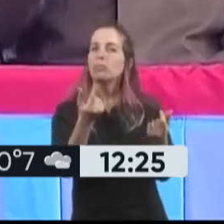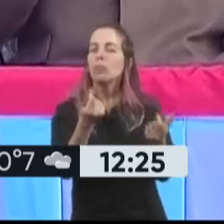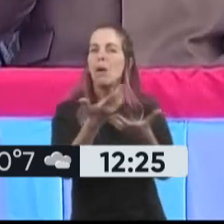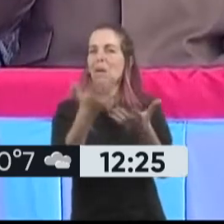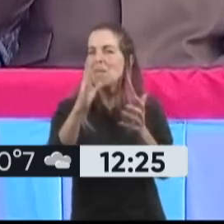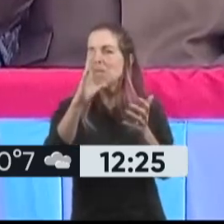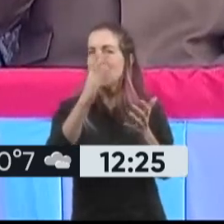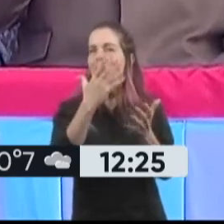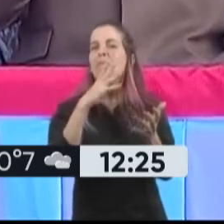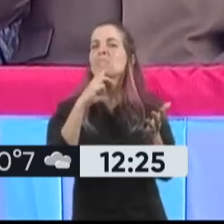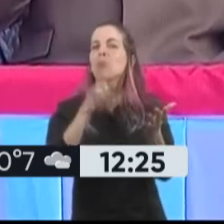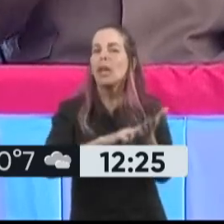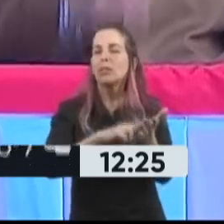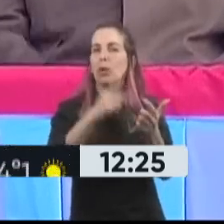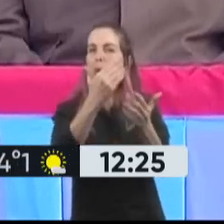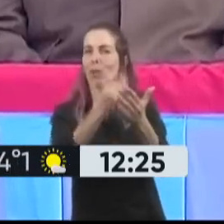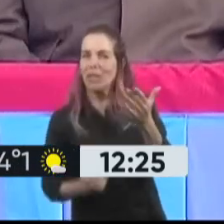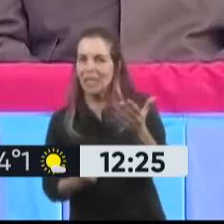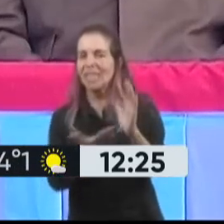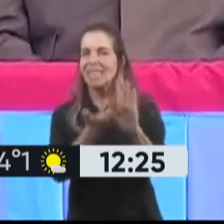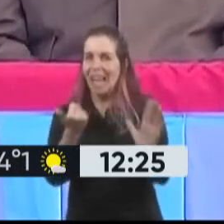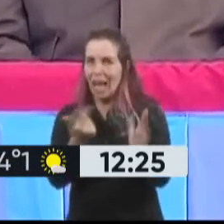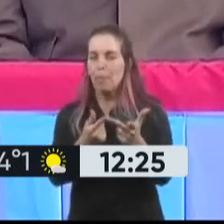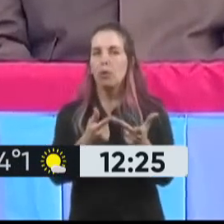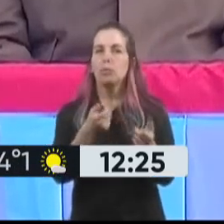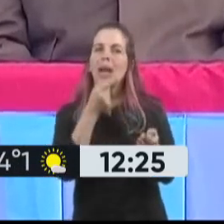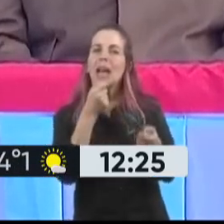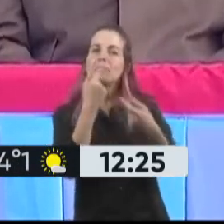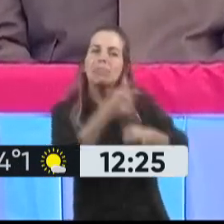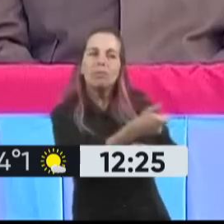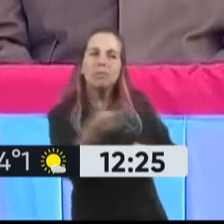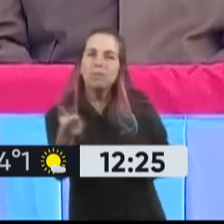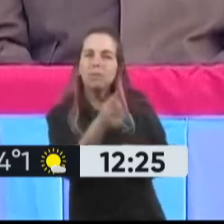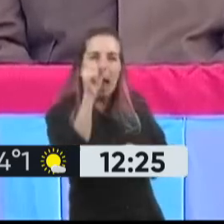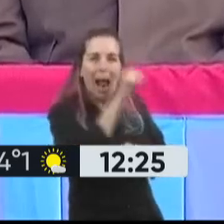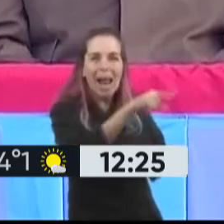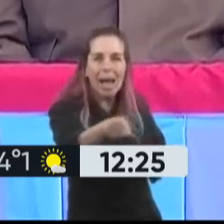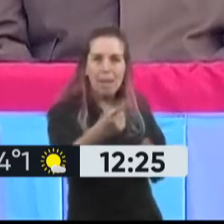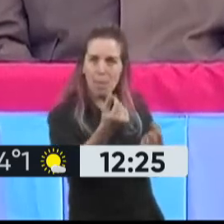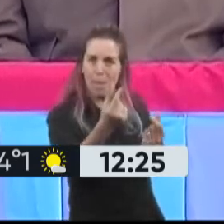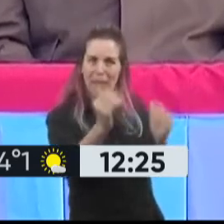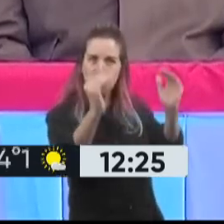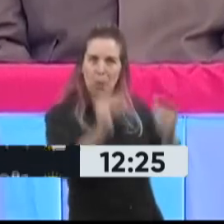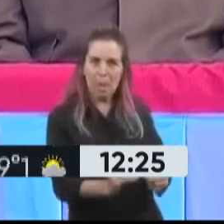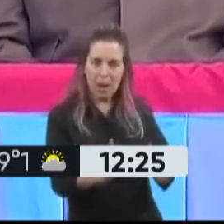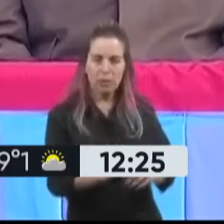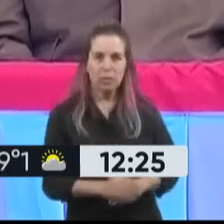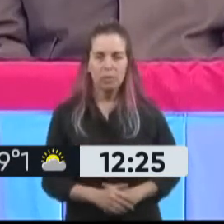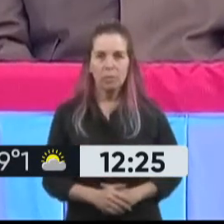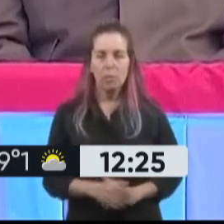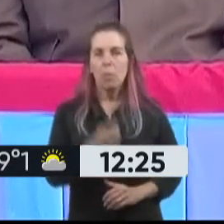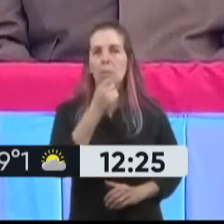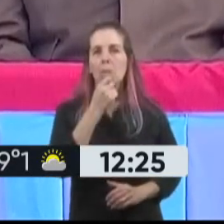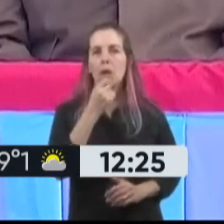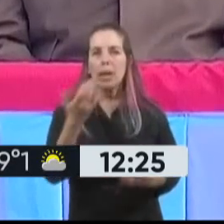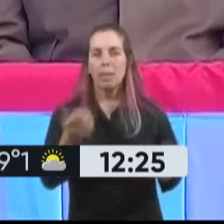y eliminamos aranceles claves para abaratar el costo de los fertilizantes, lo cual redujo el precio de esos insumos. Por